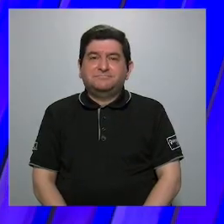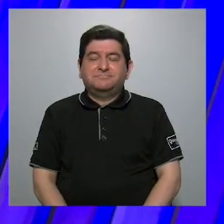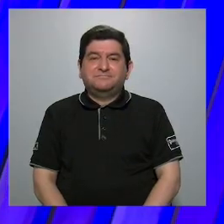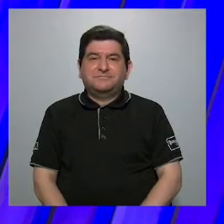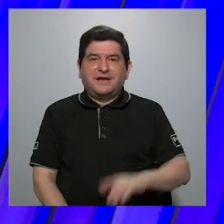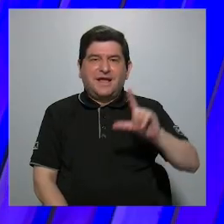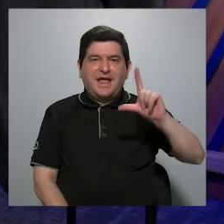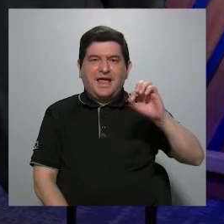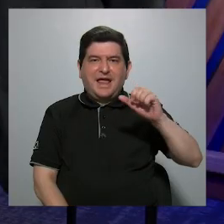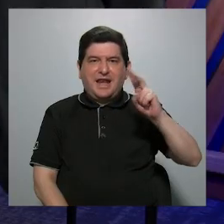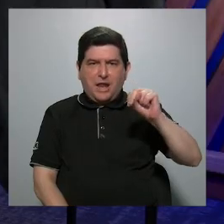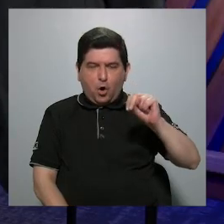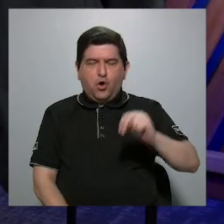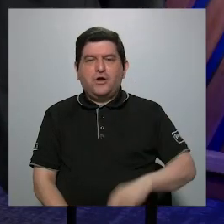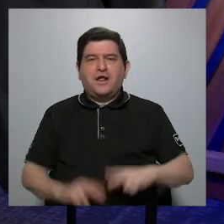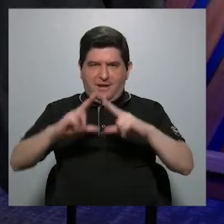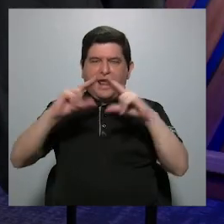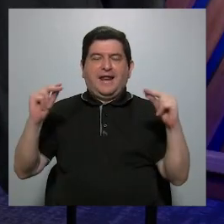León, Nicaragua.